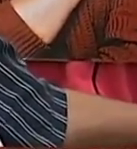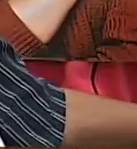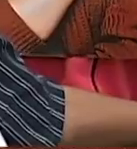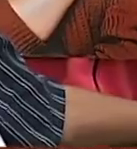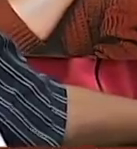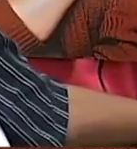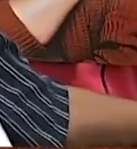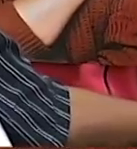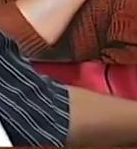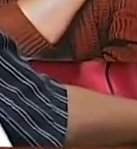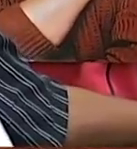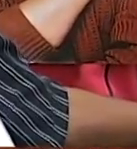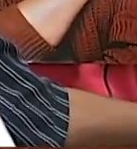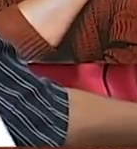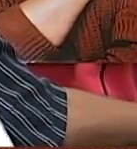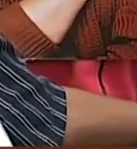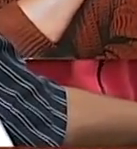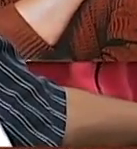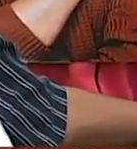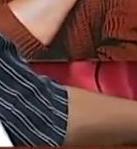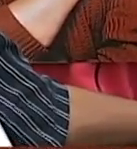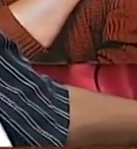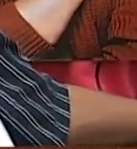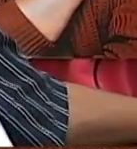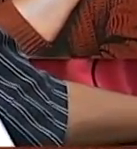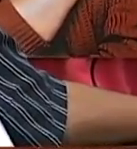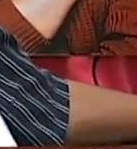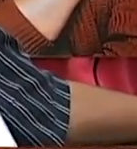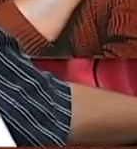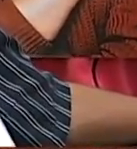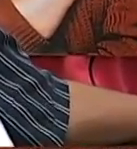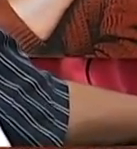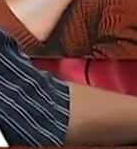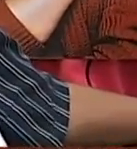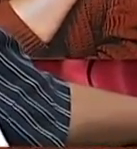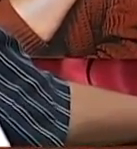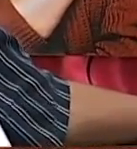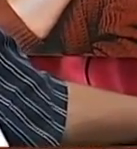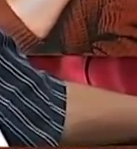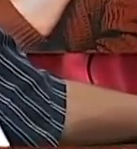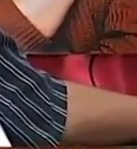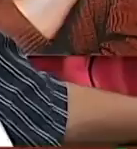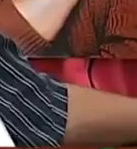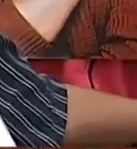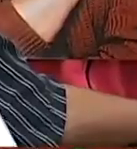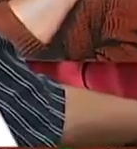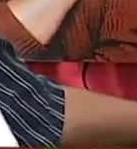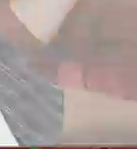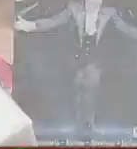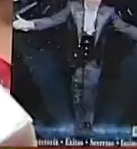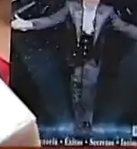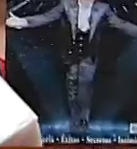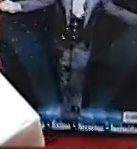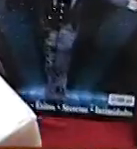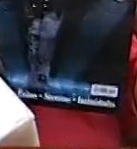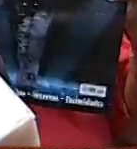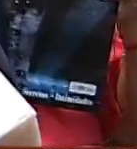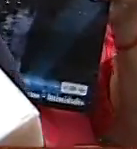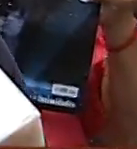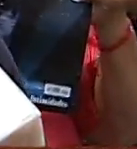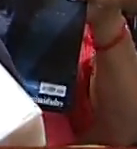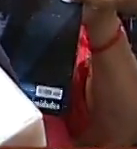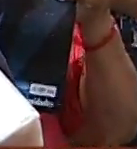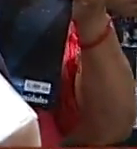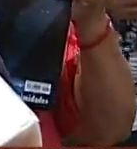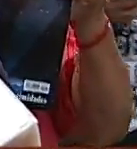nuestra vida con nosotros y que estuvimos en algunas ocasiones en sus conciertos. Hoy que ya no está, pues